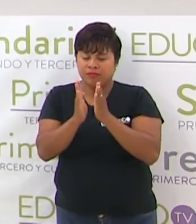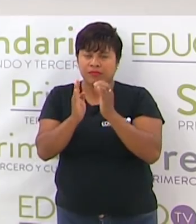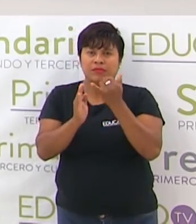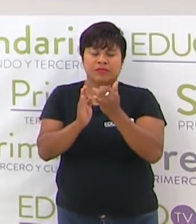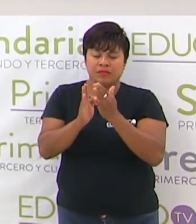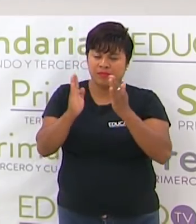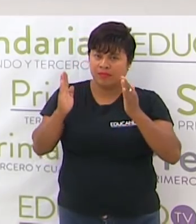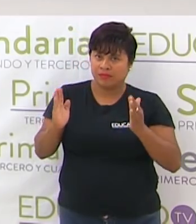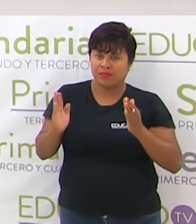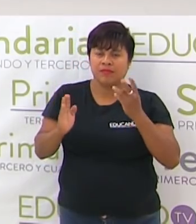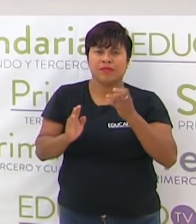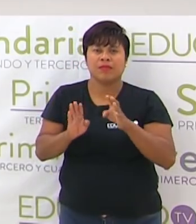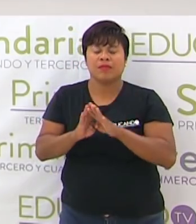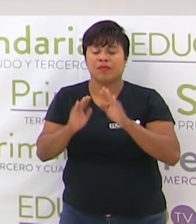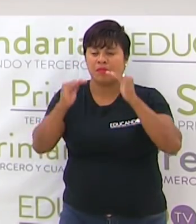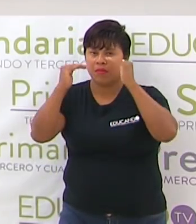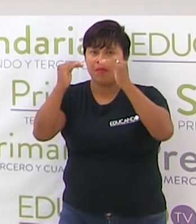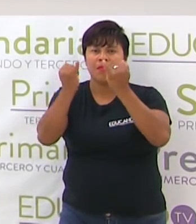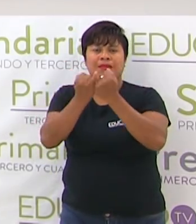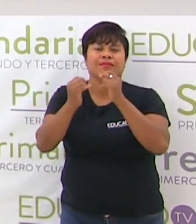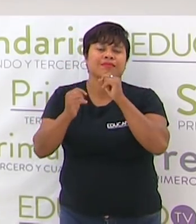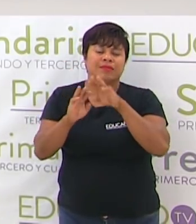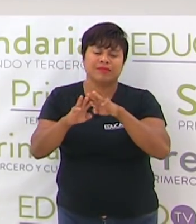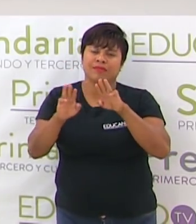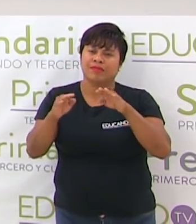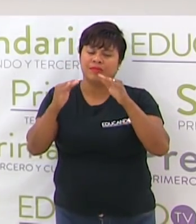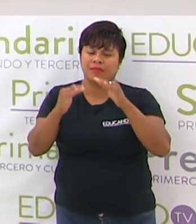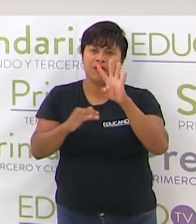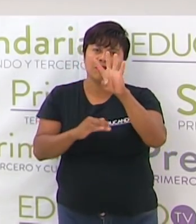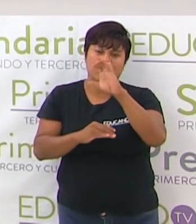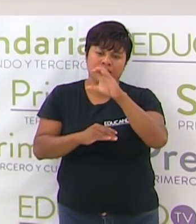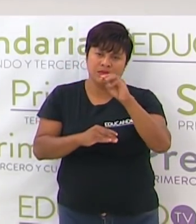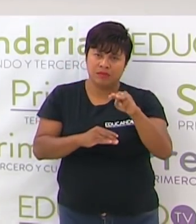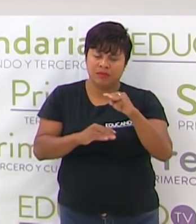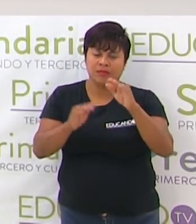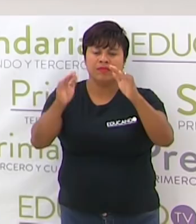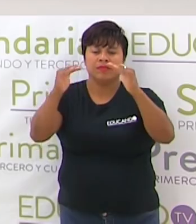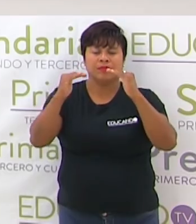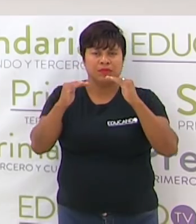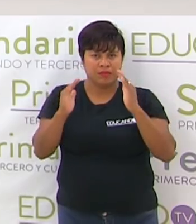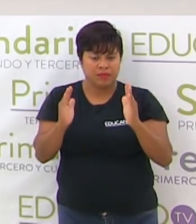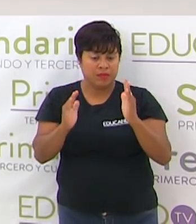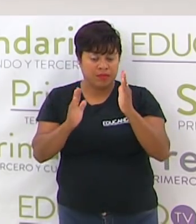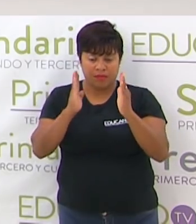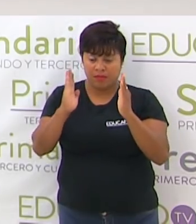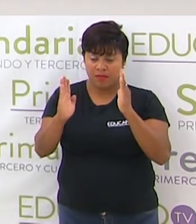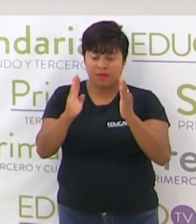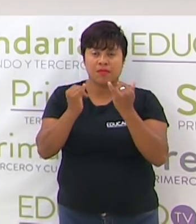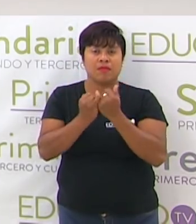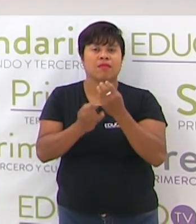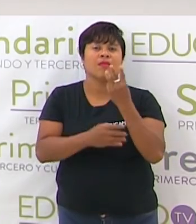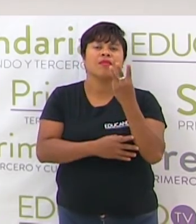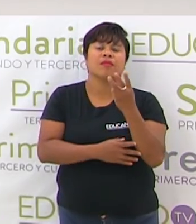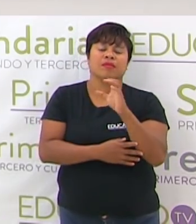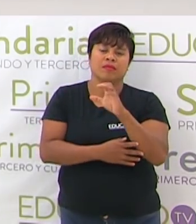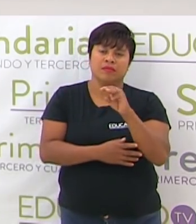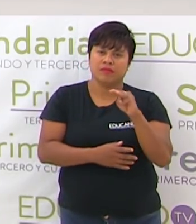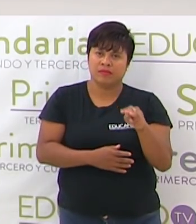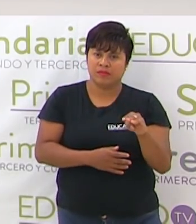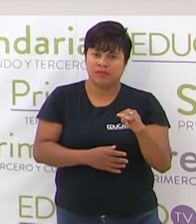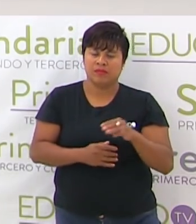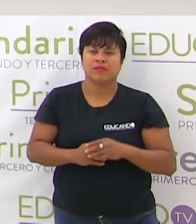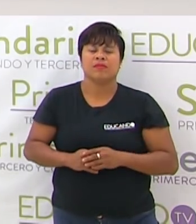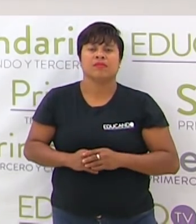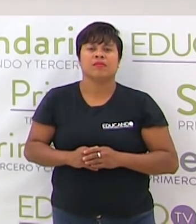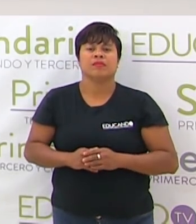cortos. Por lo tanto, el lado de arriba también mediría 4 centímetros y el lado izquierdo también